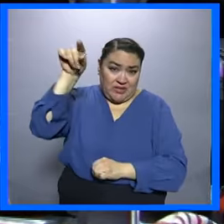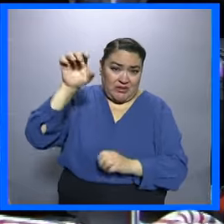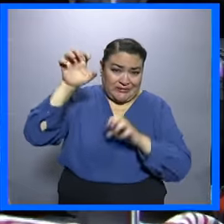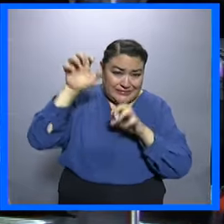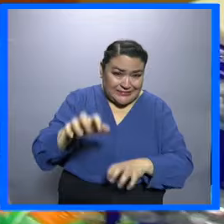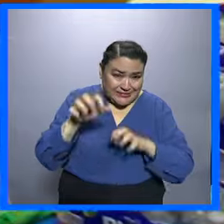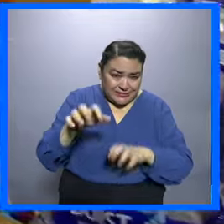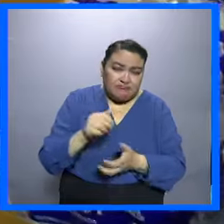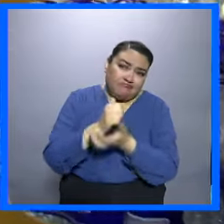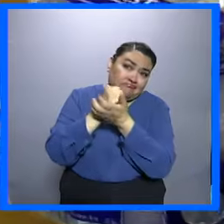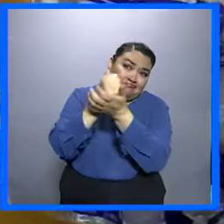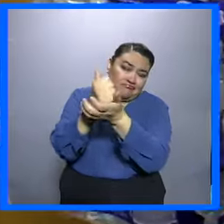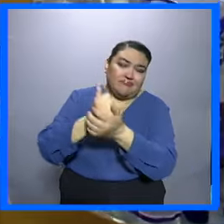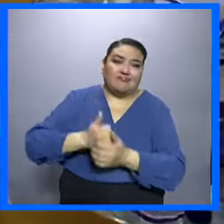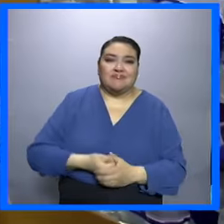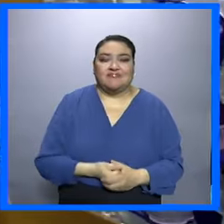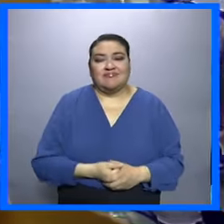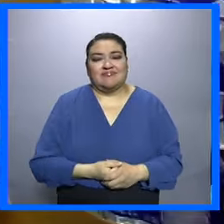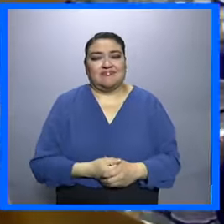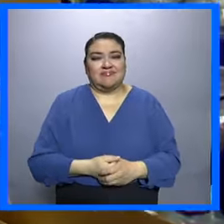en este momento.